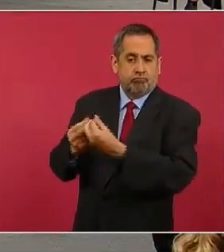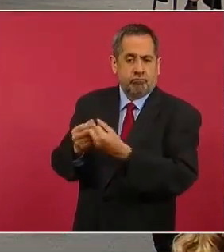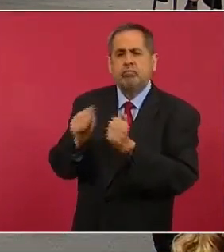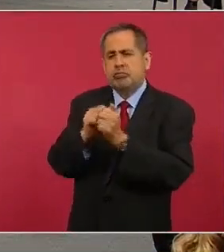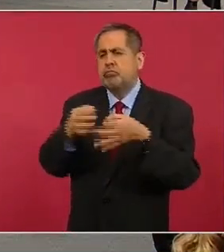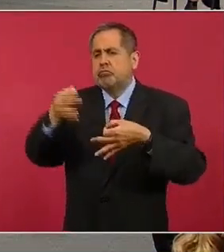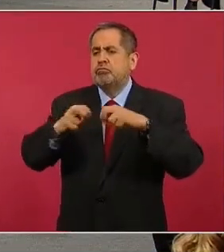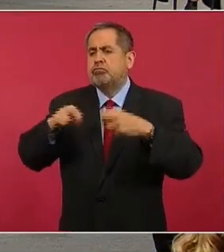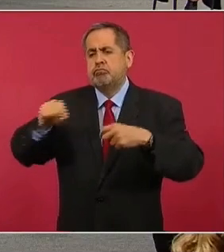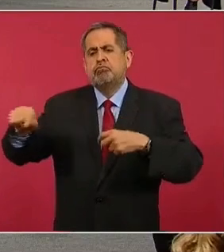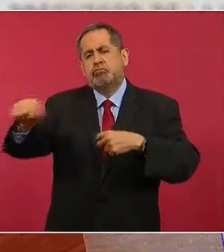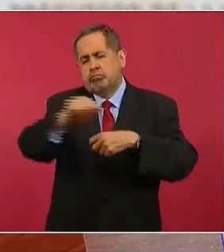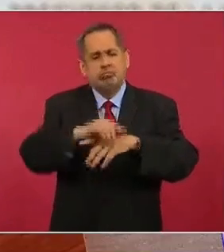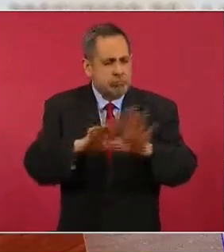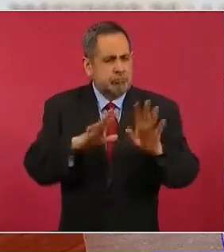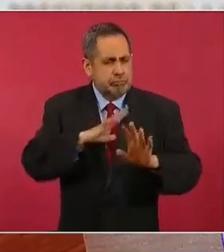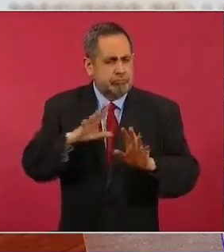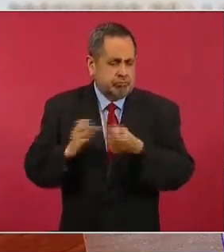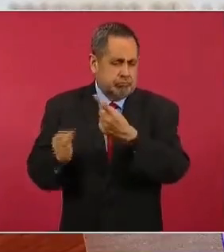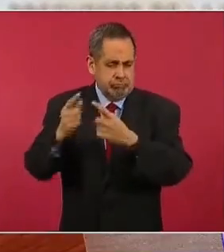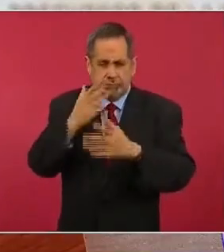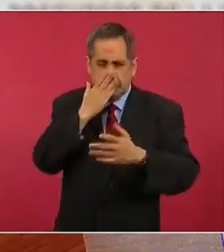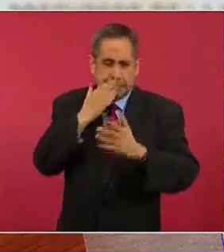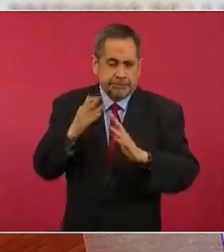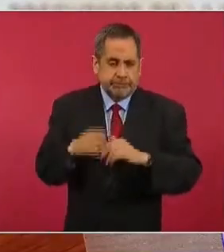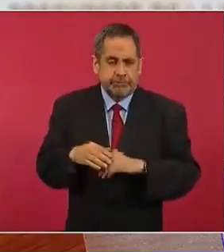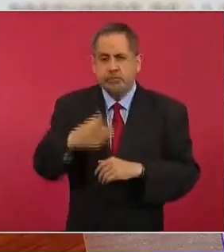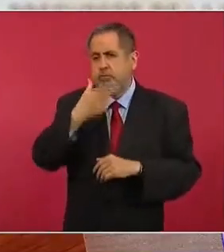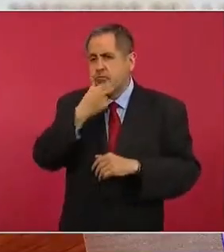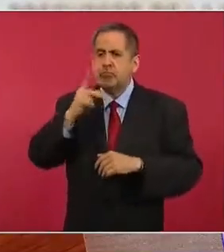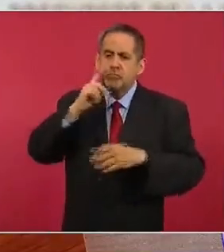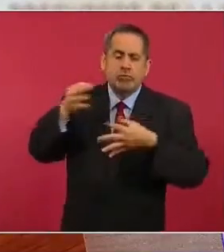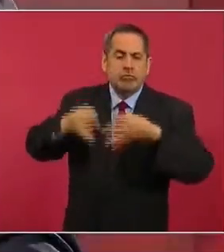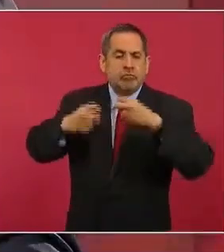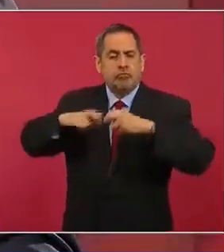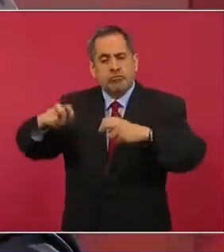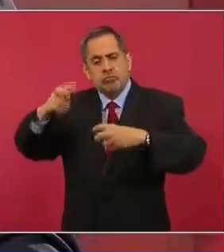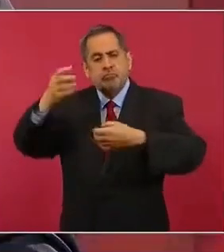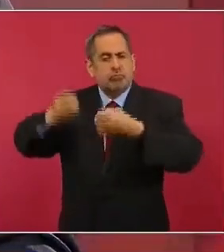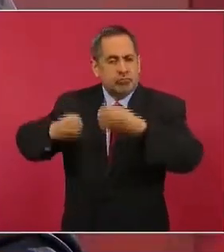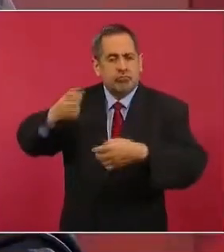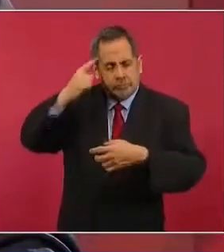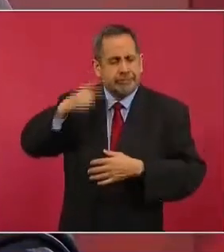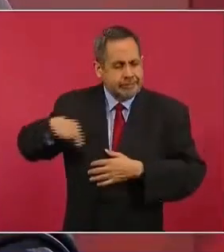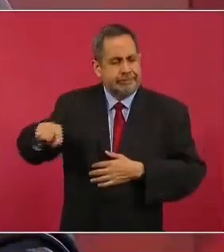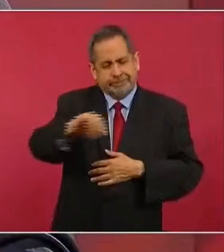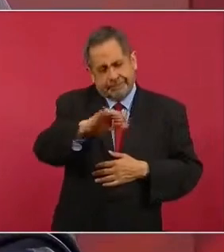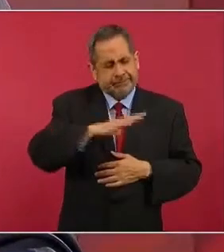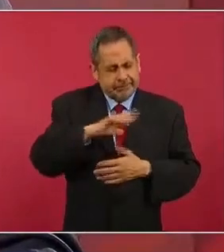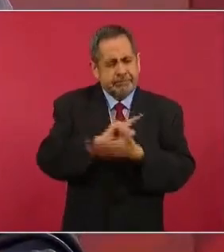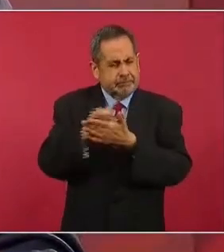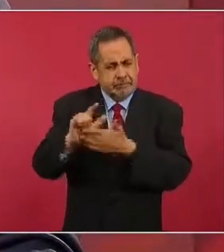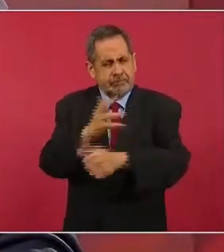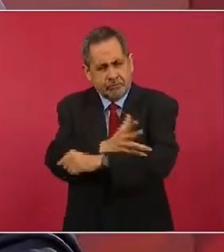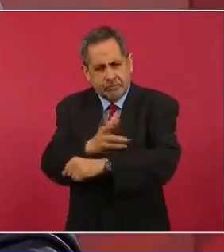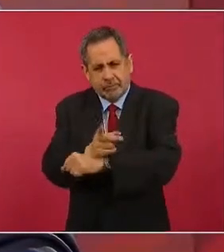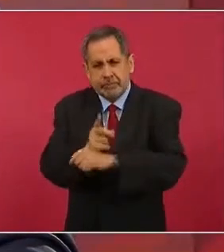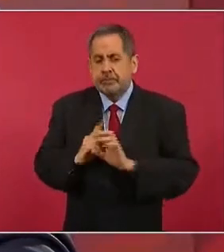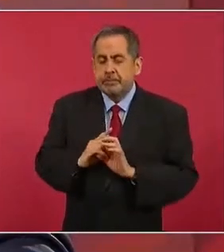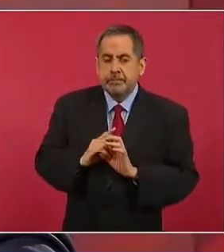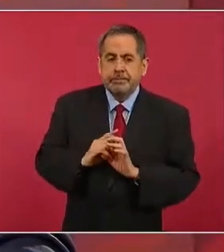ministros, y desde luego magistrados y jueces, pero no son